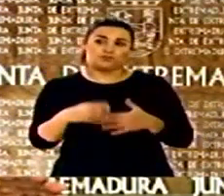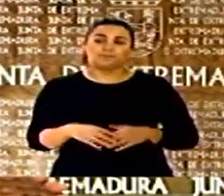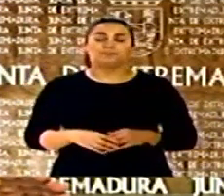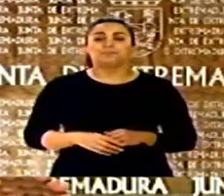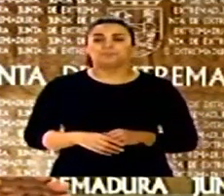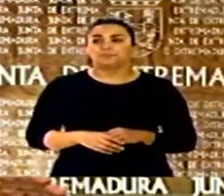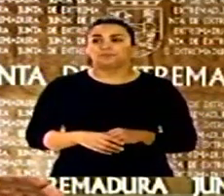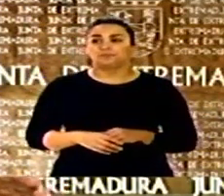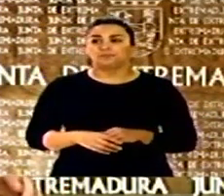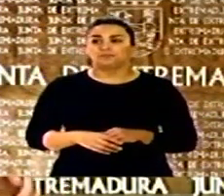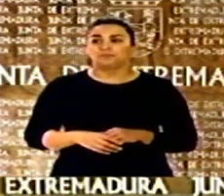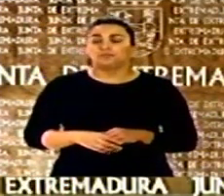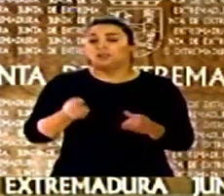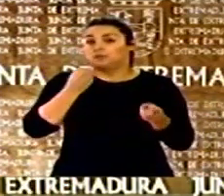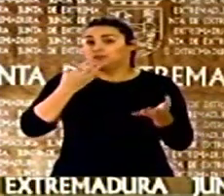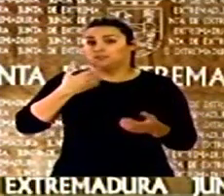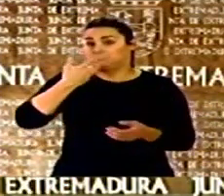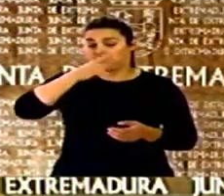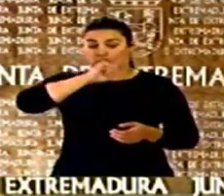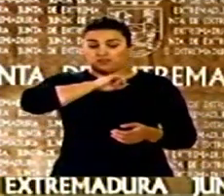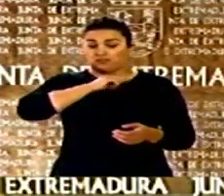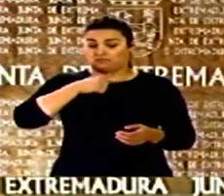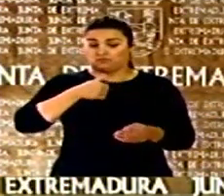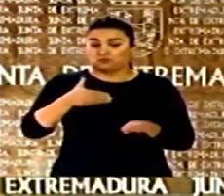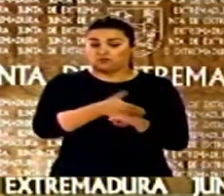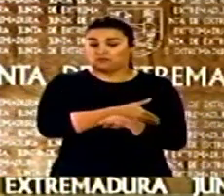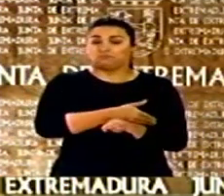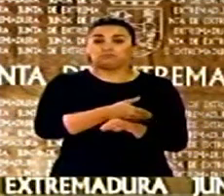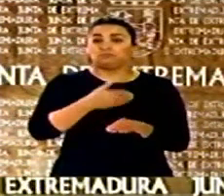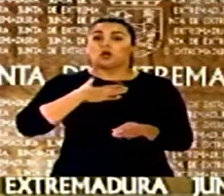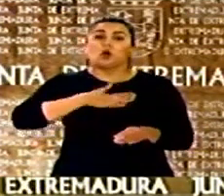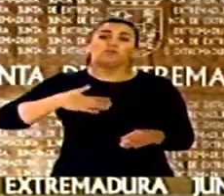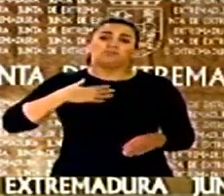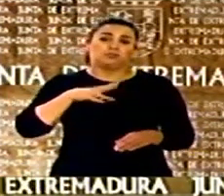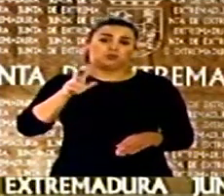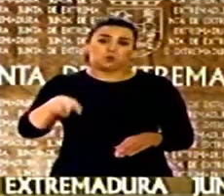de vivienda y apoyo al desarrollo urbano sostenible.